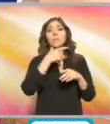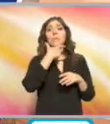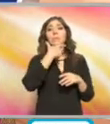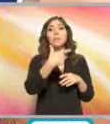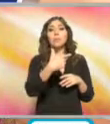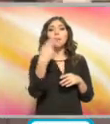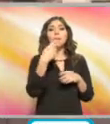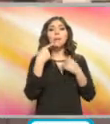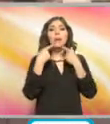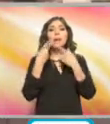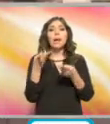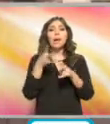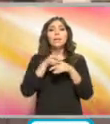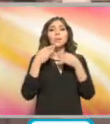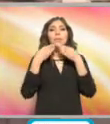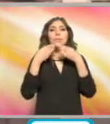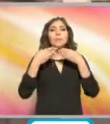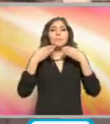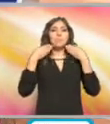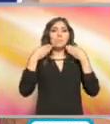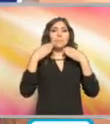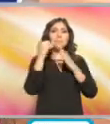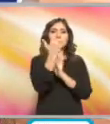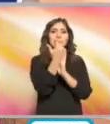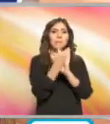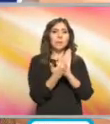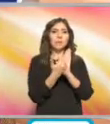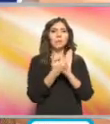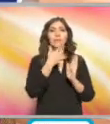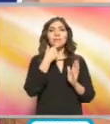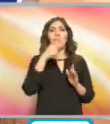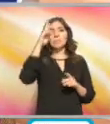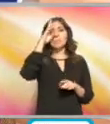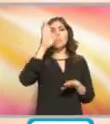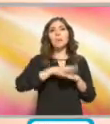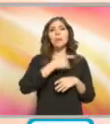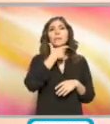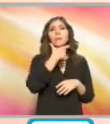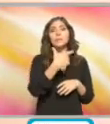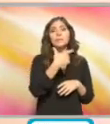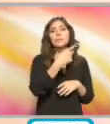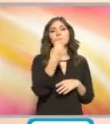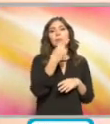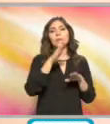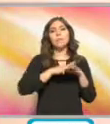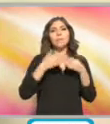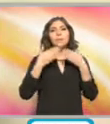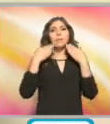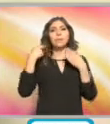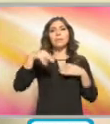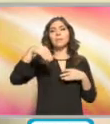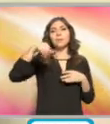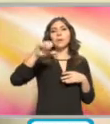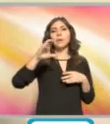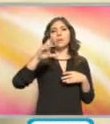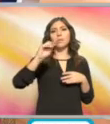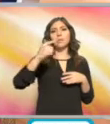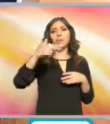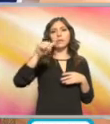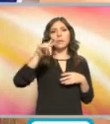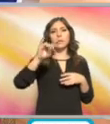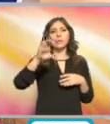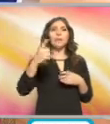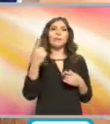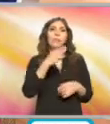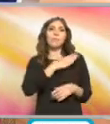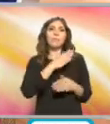está muy proyectado. Así es. Sí, Muy que bien. tienen, por ejemplo, la quijada muy salida o esto muy salido, pues hay que hacerlo para atrás. Exacto, eso se llama macrognatia. Qué bueno que existen los cirujanos